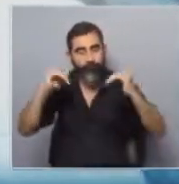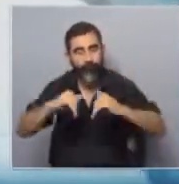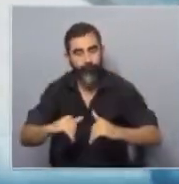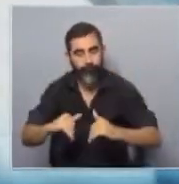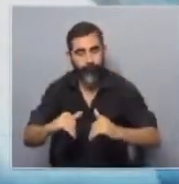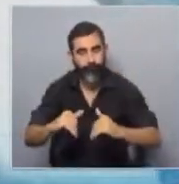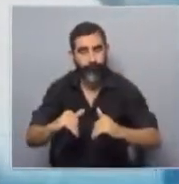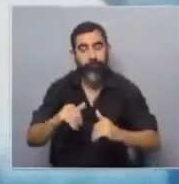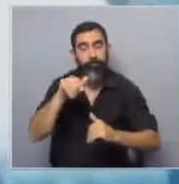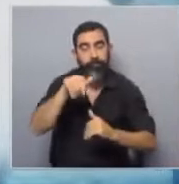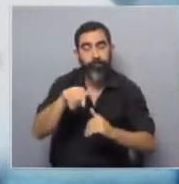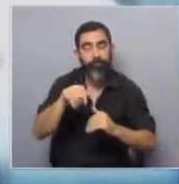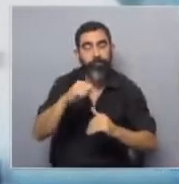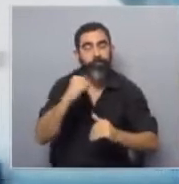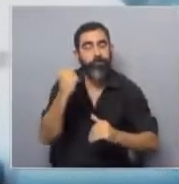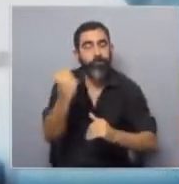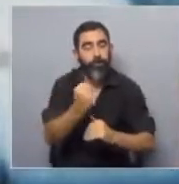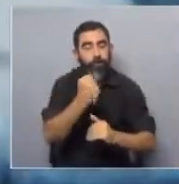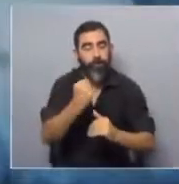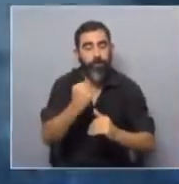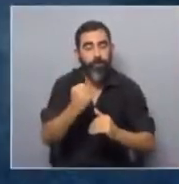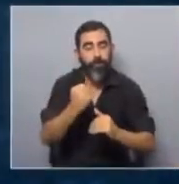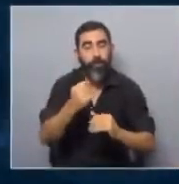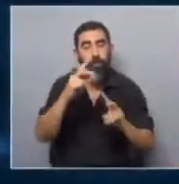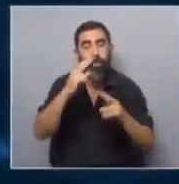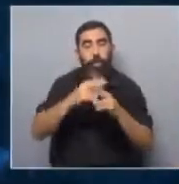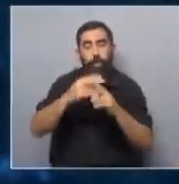donde opere eso imponente que se llama ciencia.